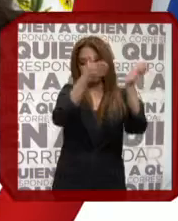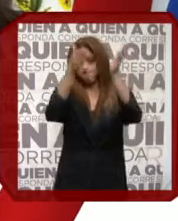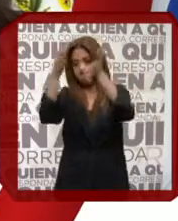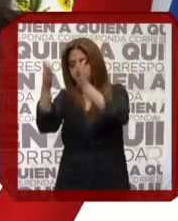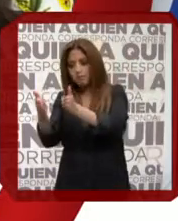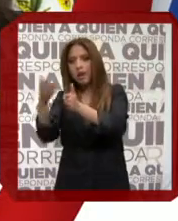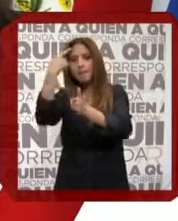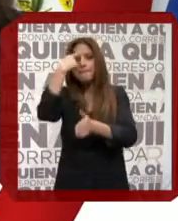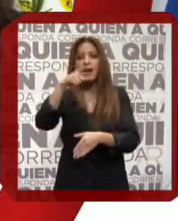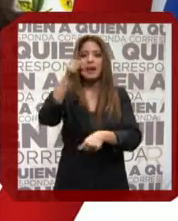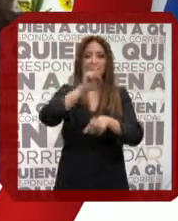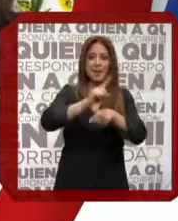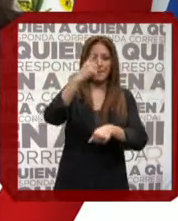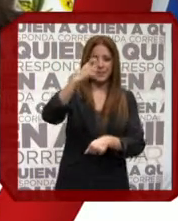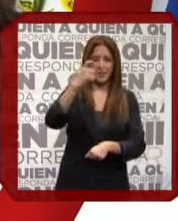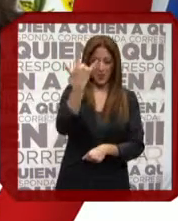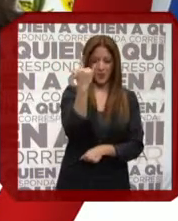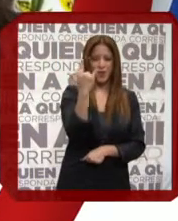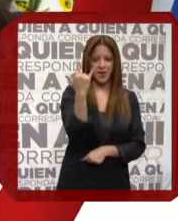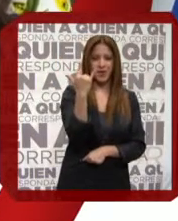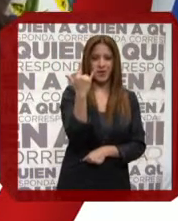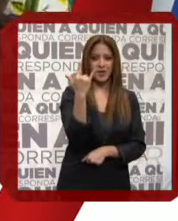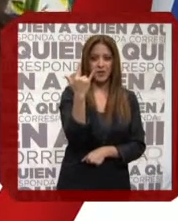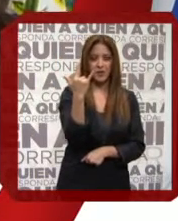es el 1 de julio. Y